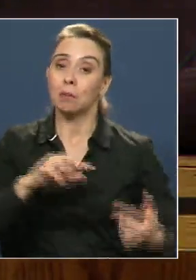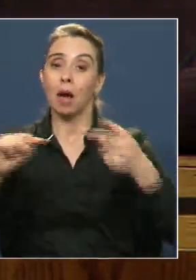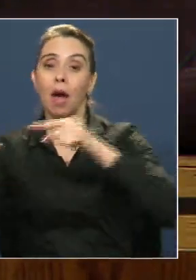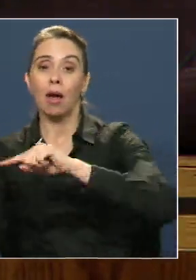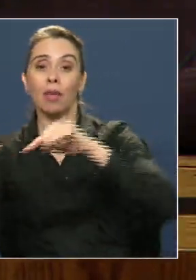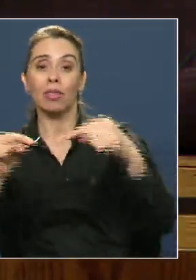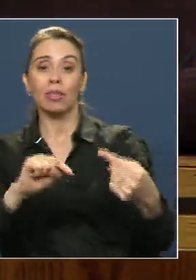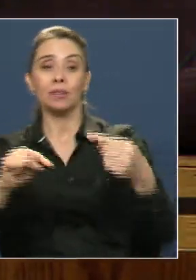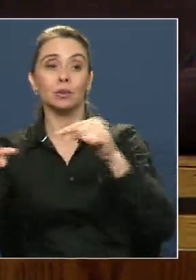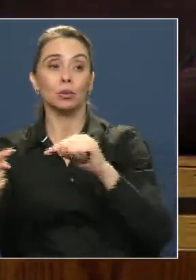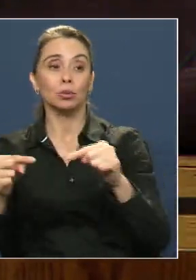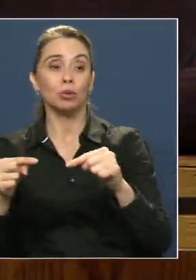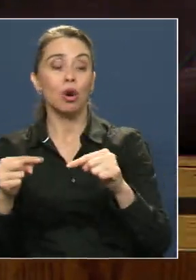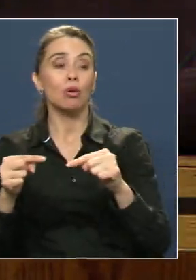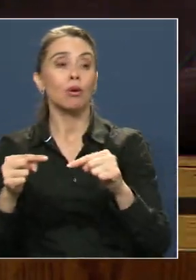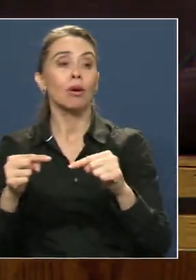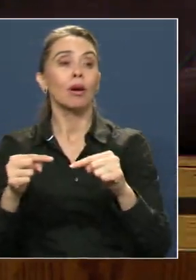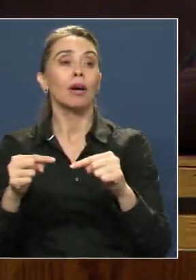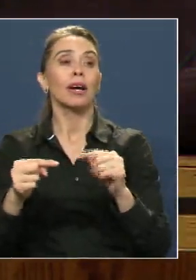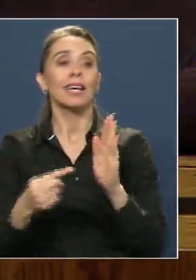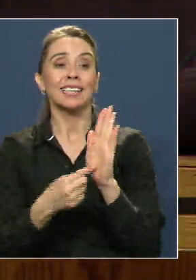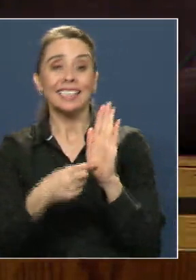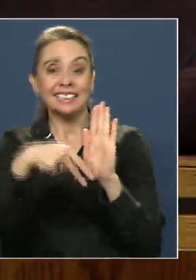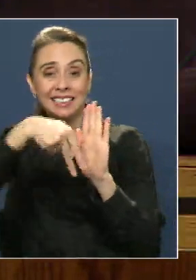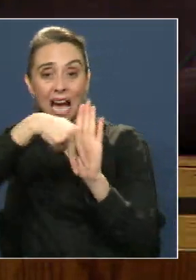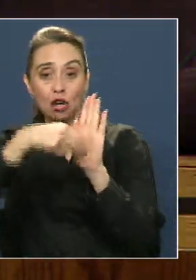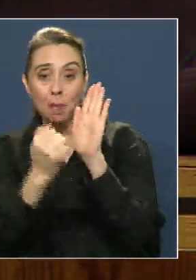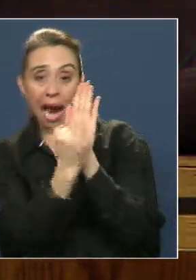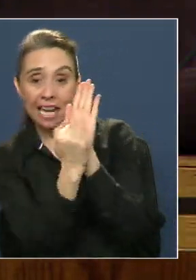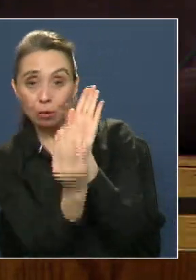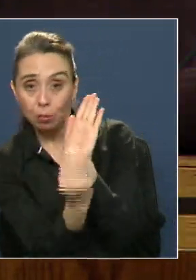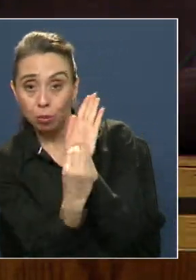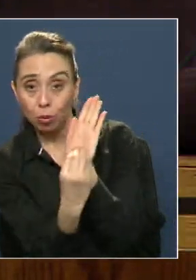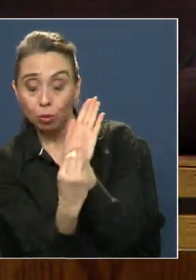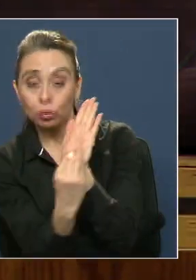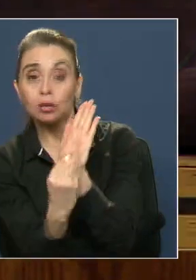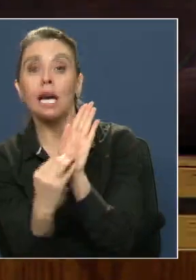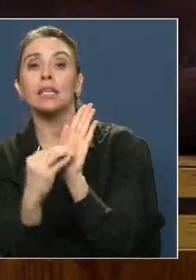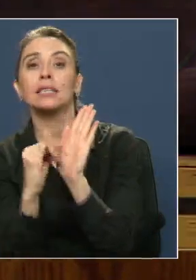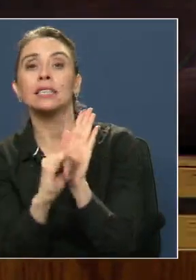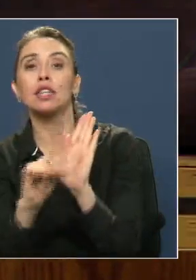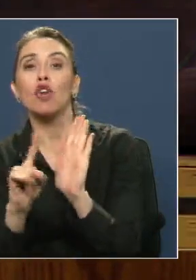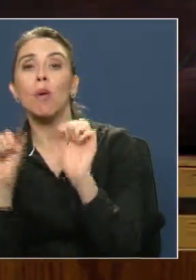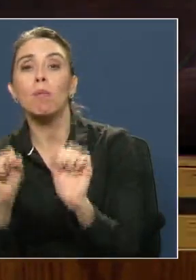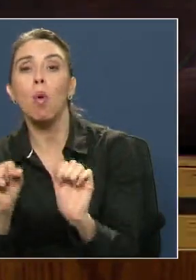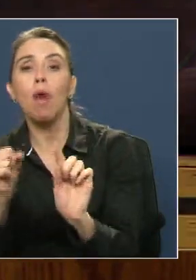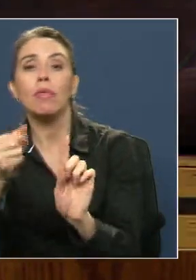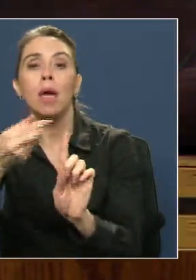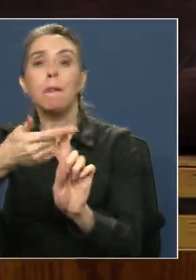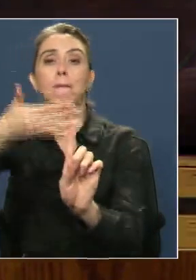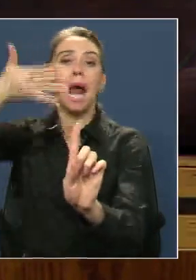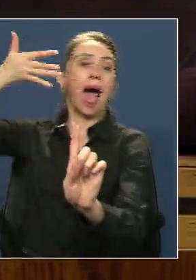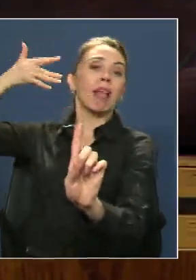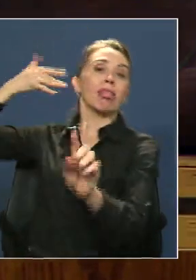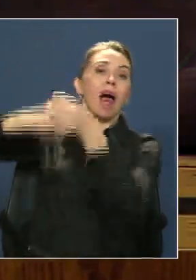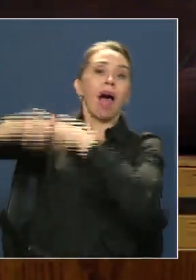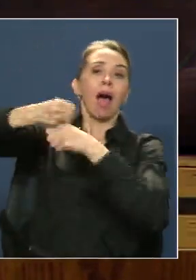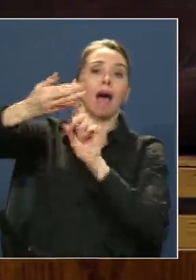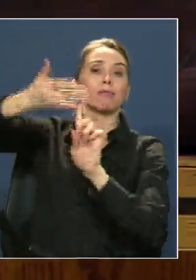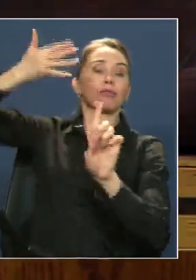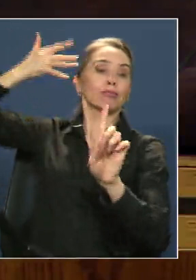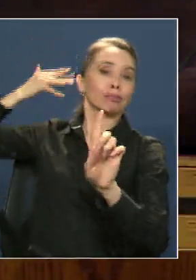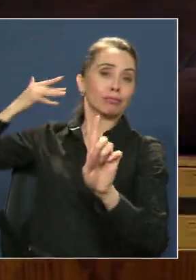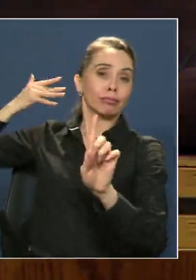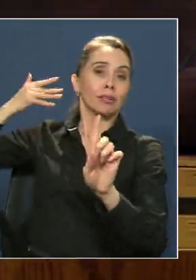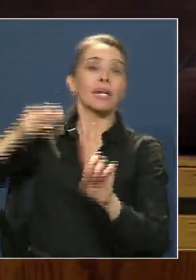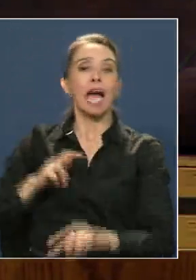respecto de que esta norma pueda tener efecto retroactivo. Yo no quisiera caer en